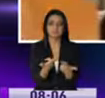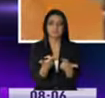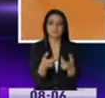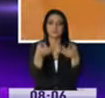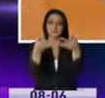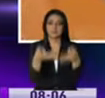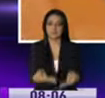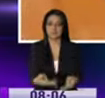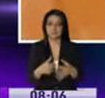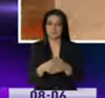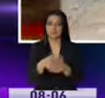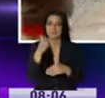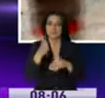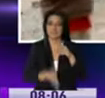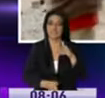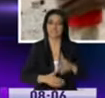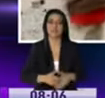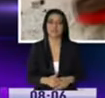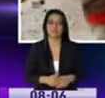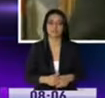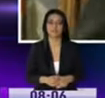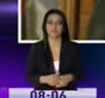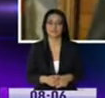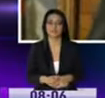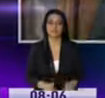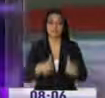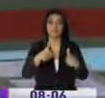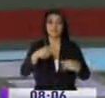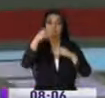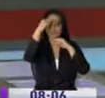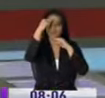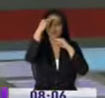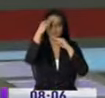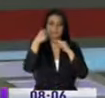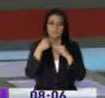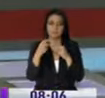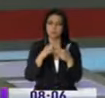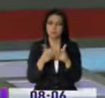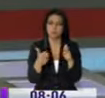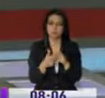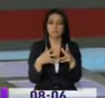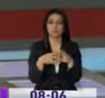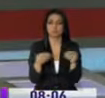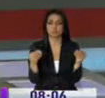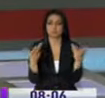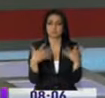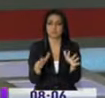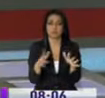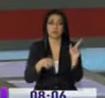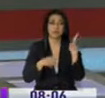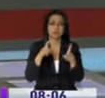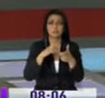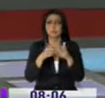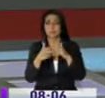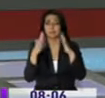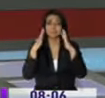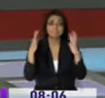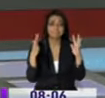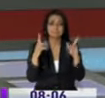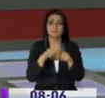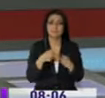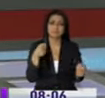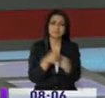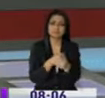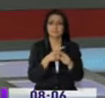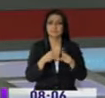cumpliendo en los plazos establecidos. Buenas noticias para evitar tanto problema, tanto dolor de cabeza, tanto accidente